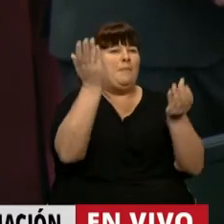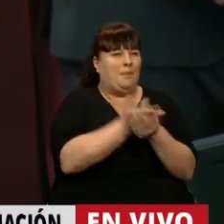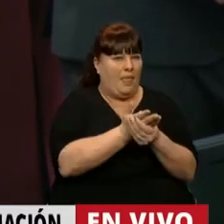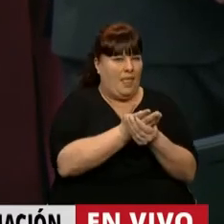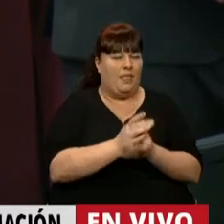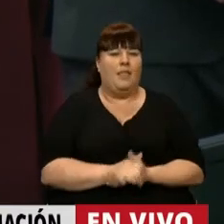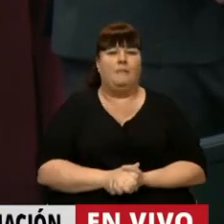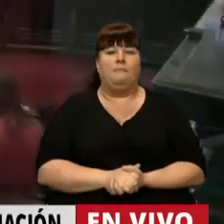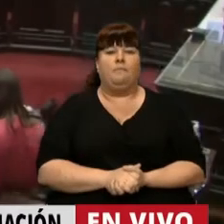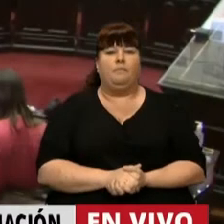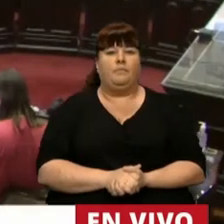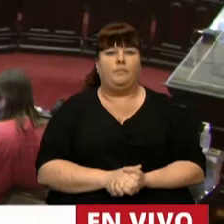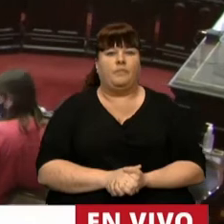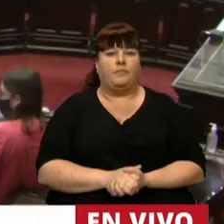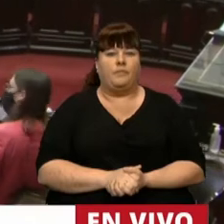expediente.